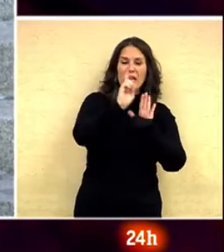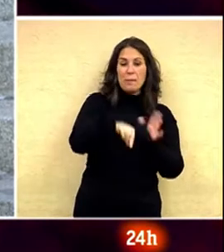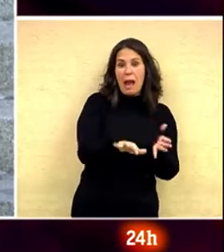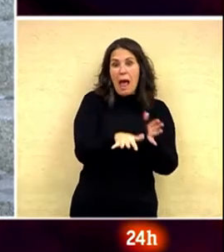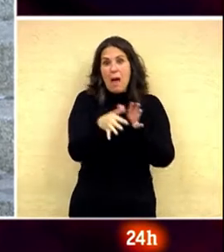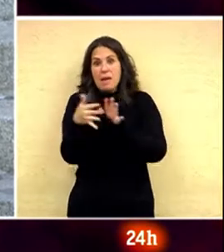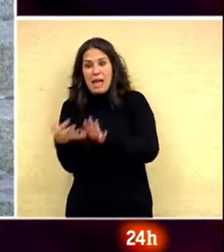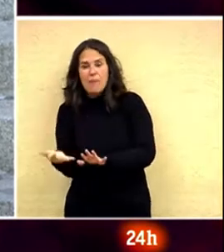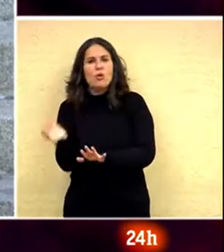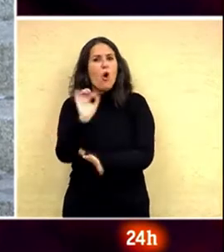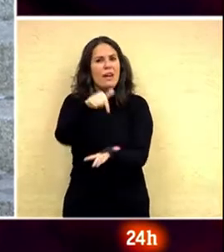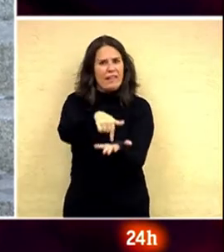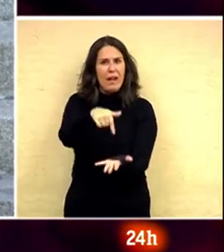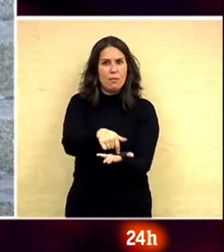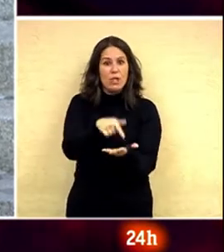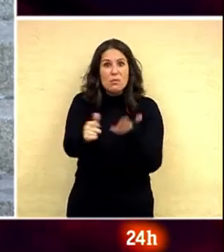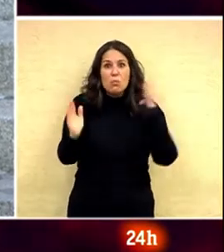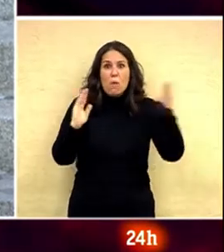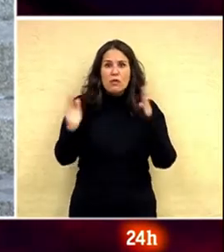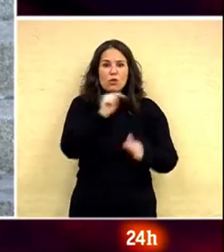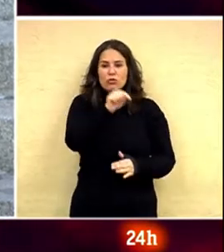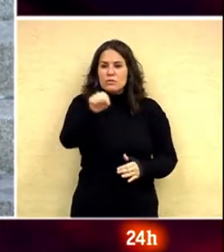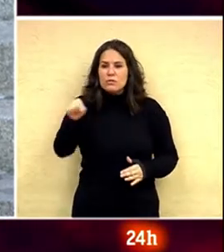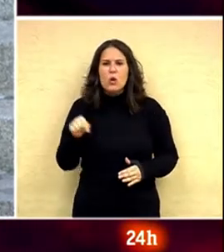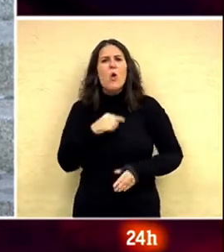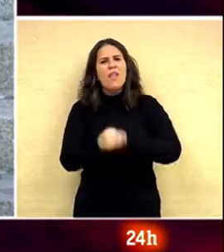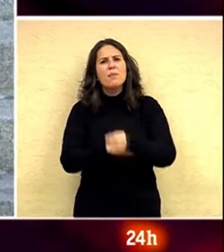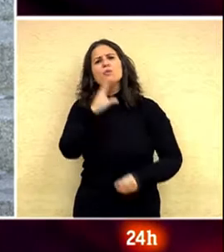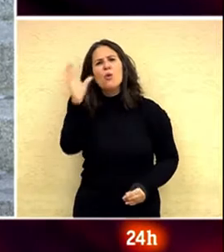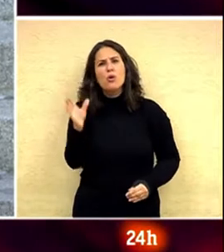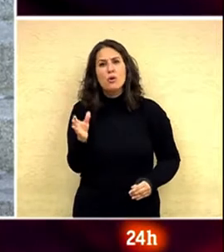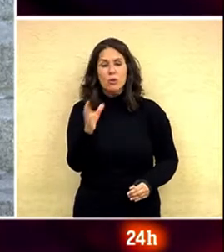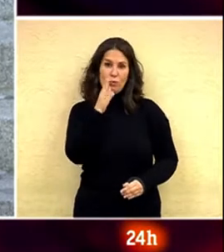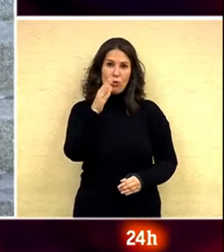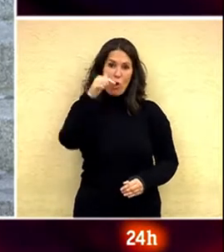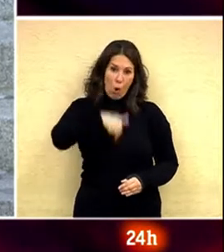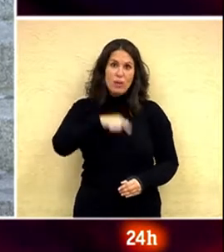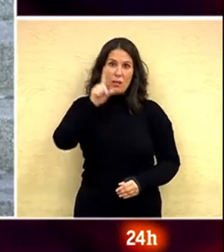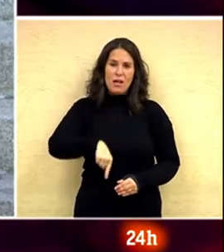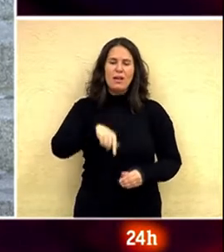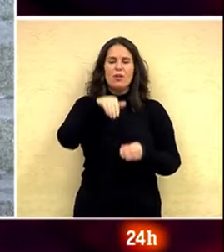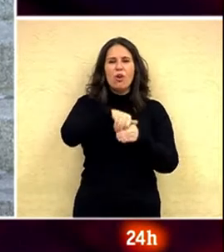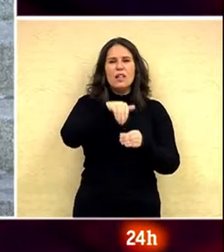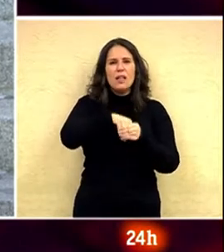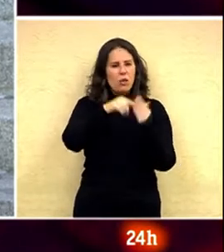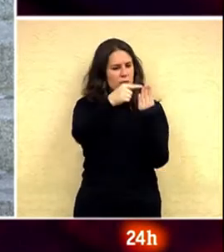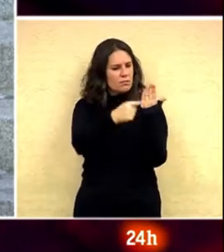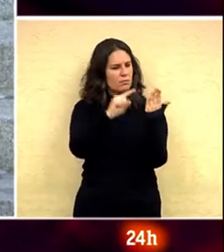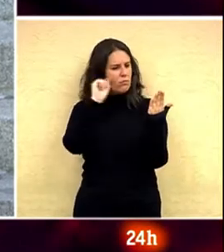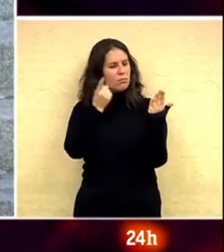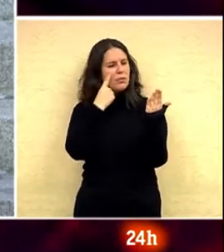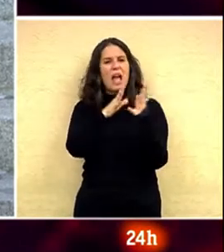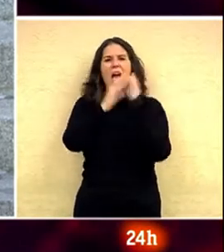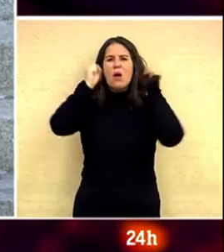cuando la aplicamos o la reivindicamos, lo hacemos porque en su contenido, también hoy, identificamos un